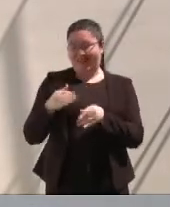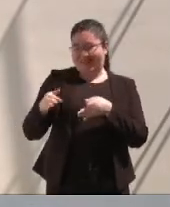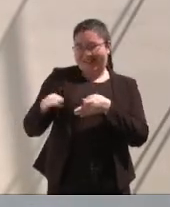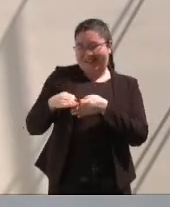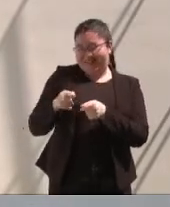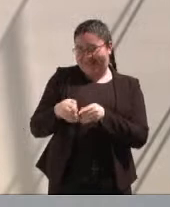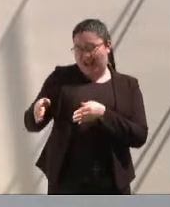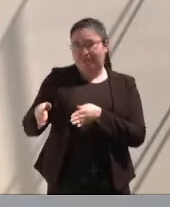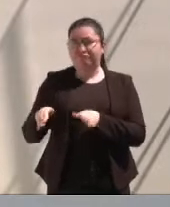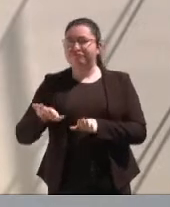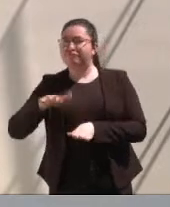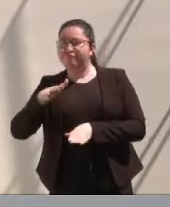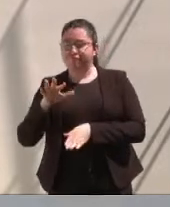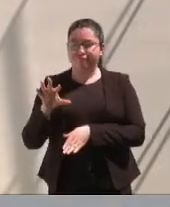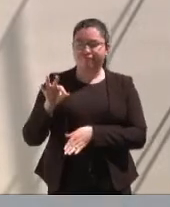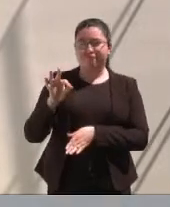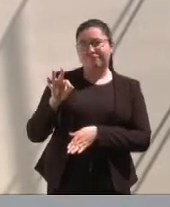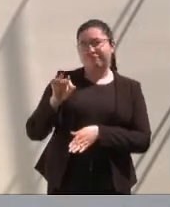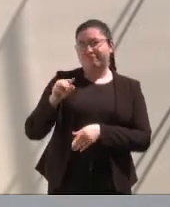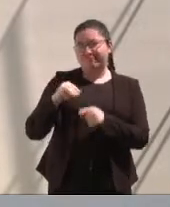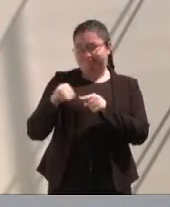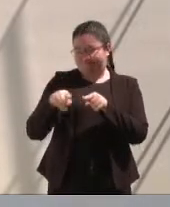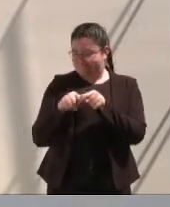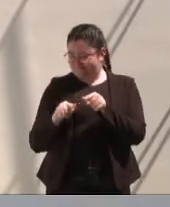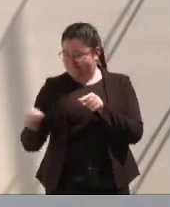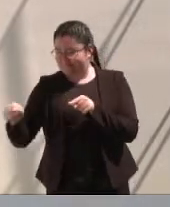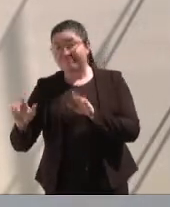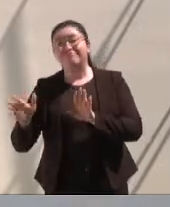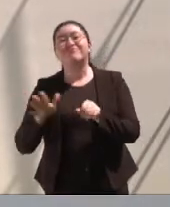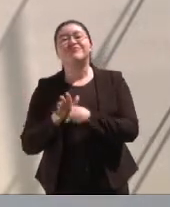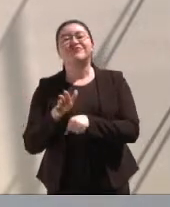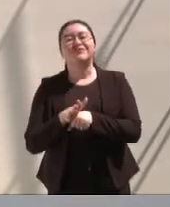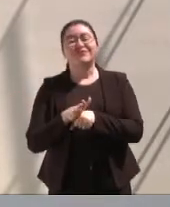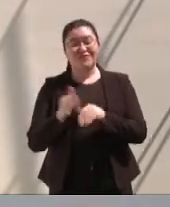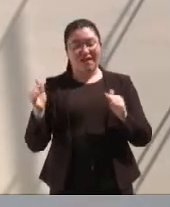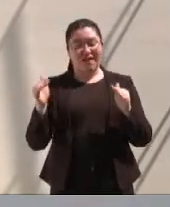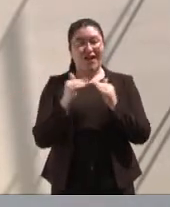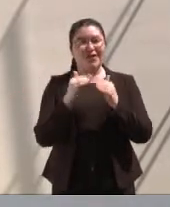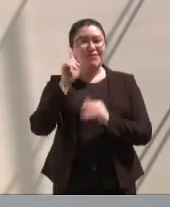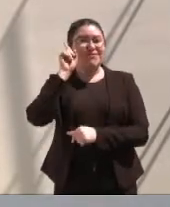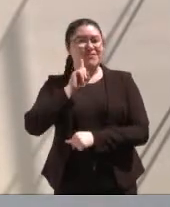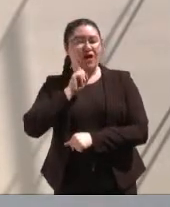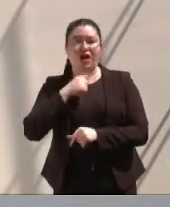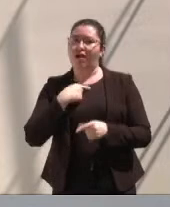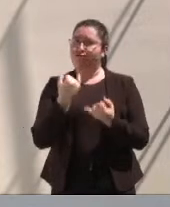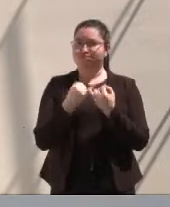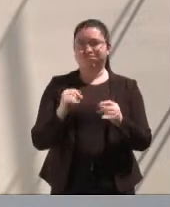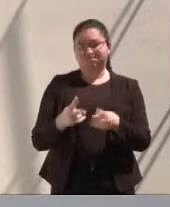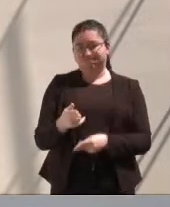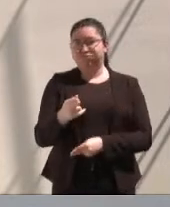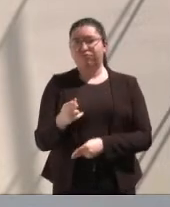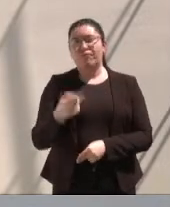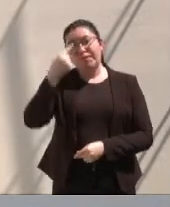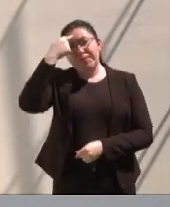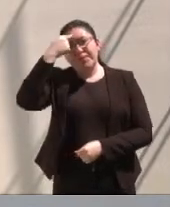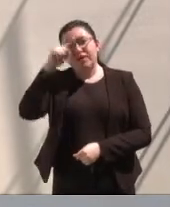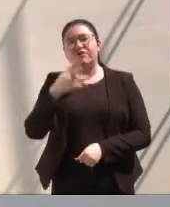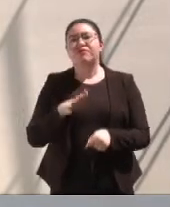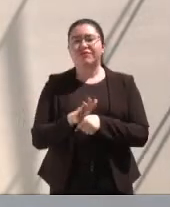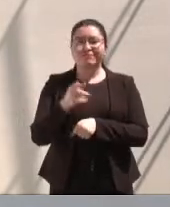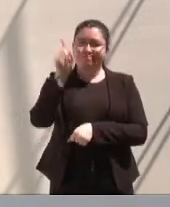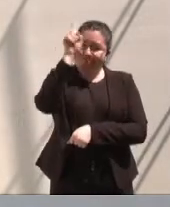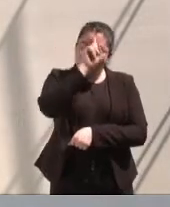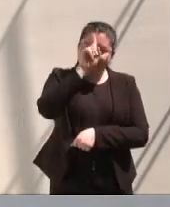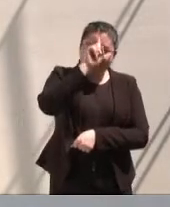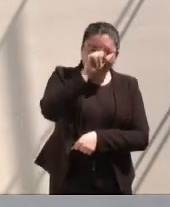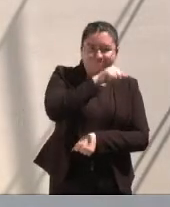a unos 40 metros, la inauguración de la Casa de la Mujer Contrerense, un lugar que contará con los servicios de asesoría